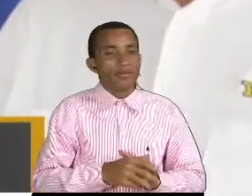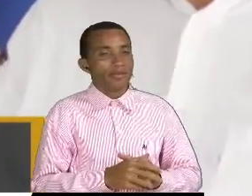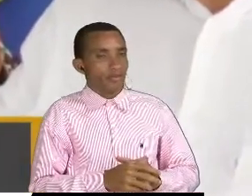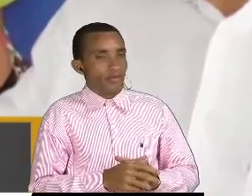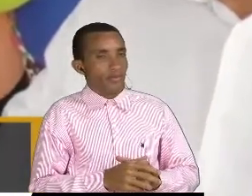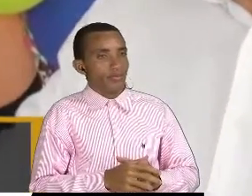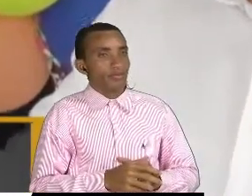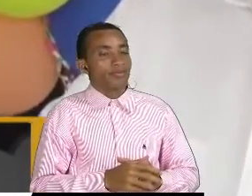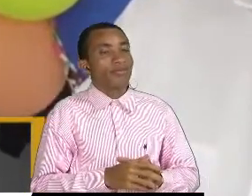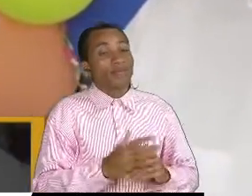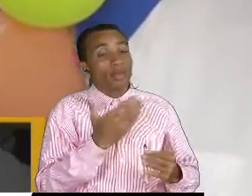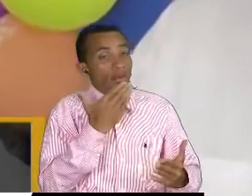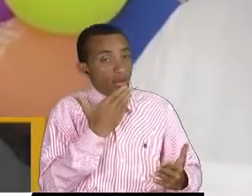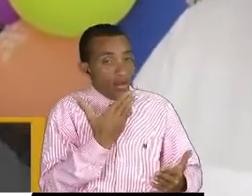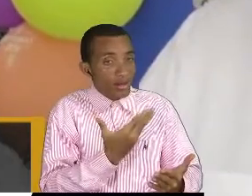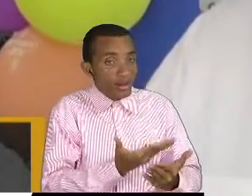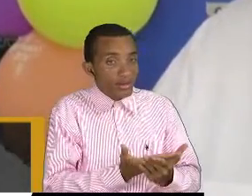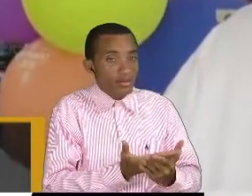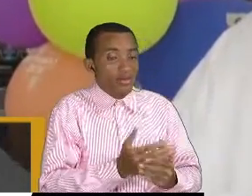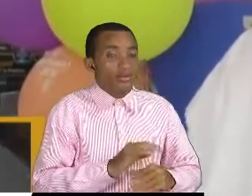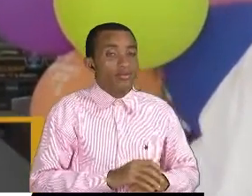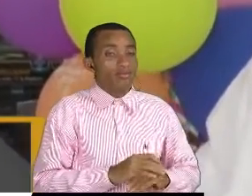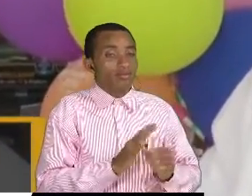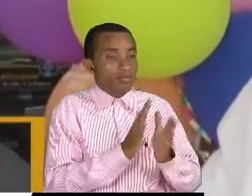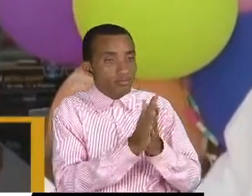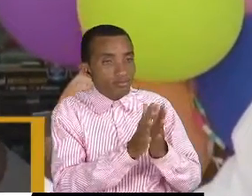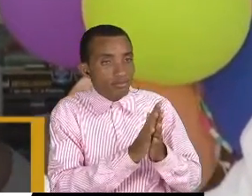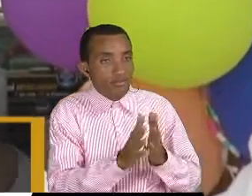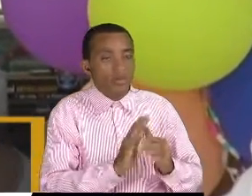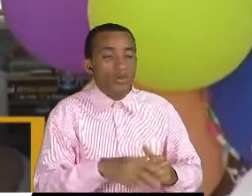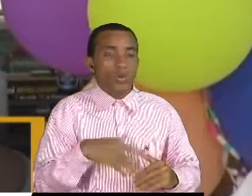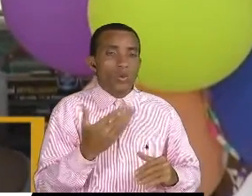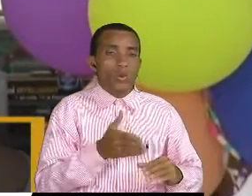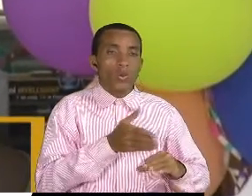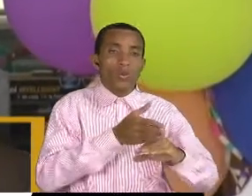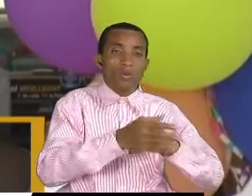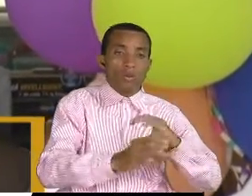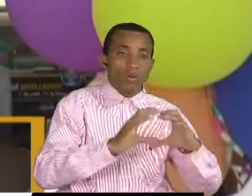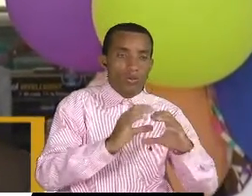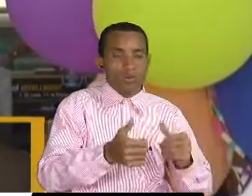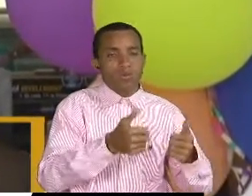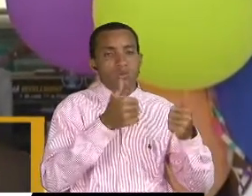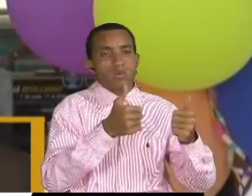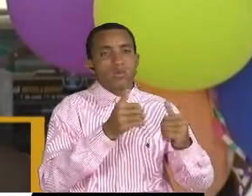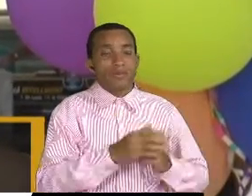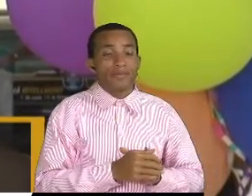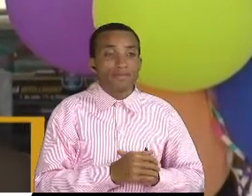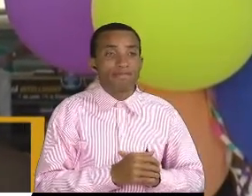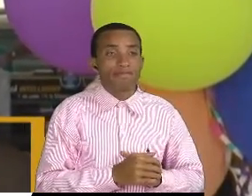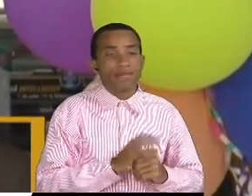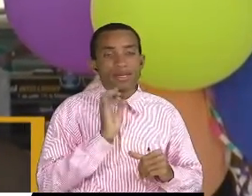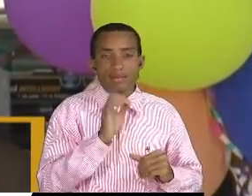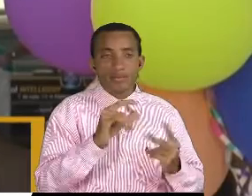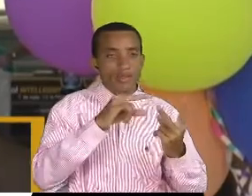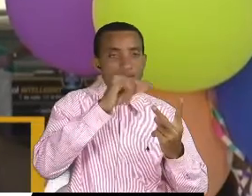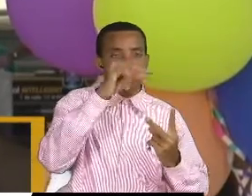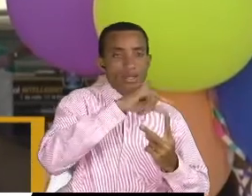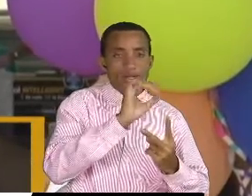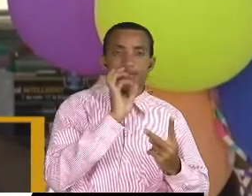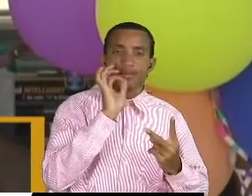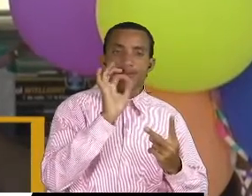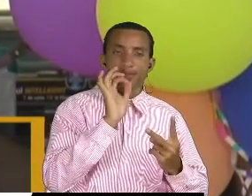buenas tardes, Pedro, gracias por darme la oportunidad de estar en este prestigioso medio. Sí, nuestra cooperativa, como siempre, pues tratando